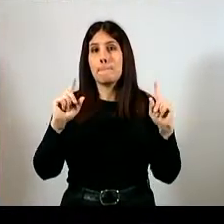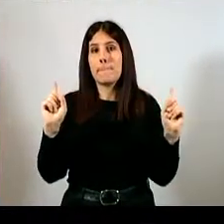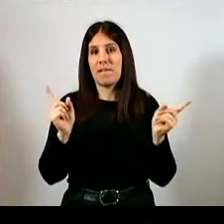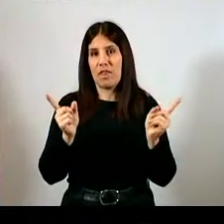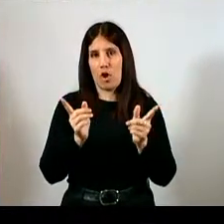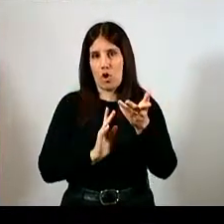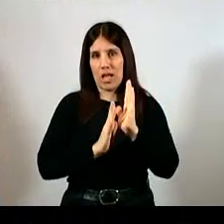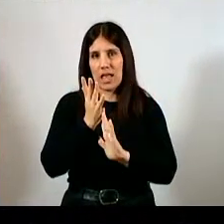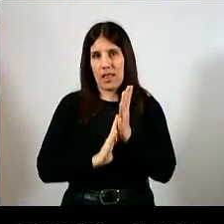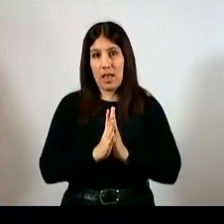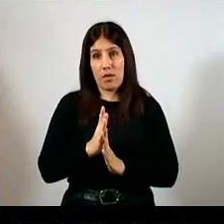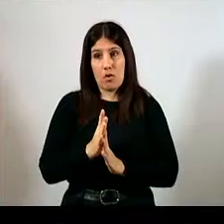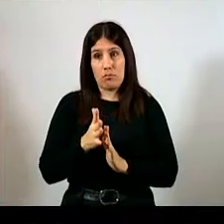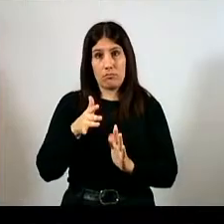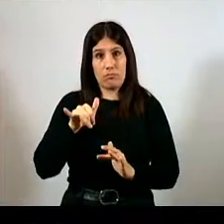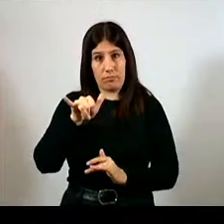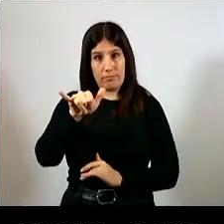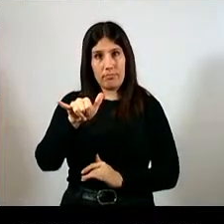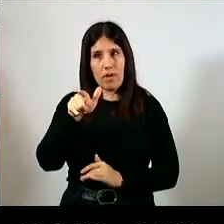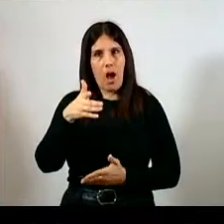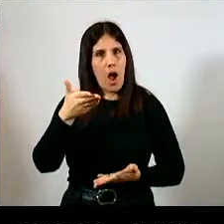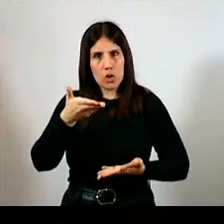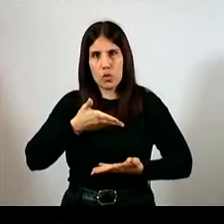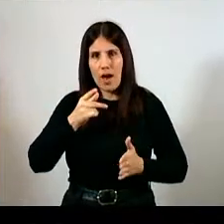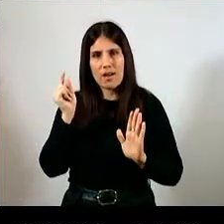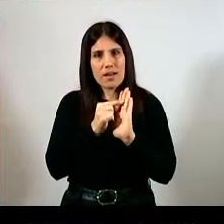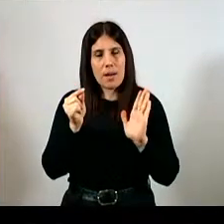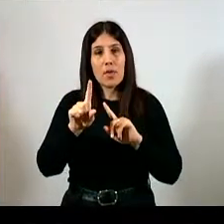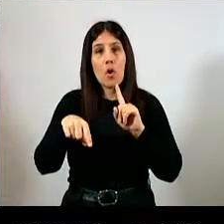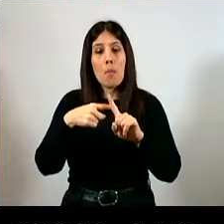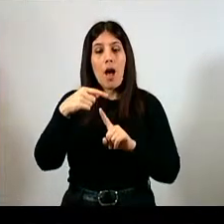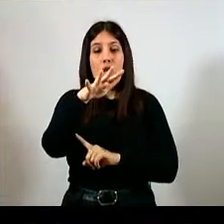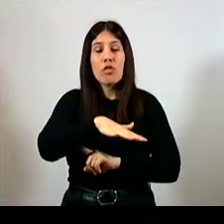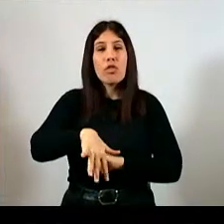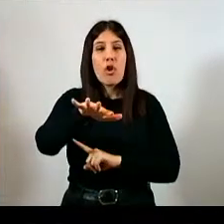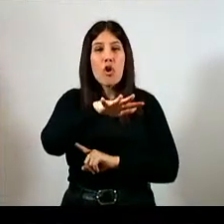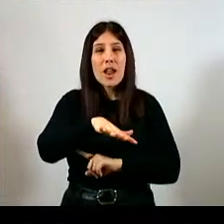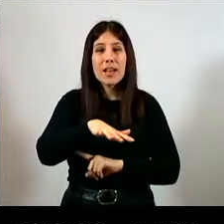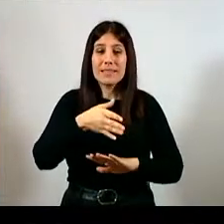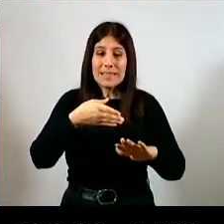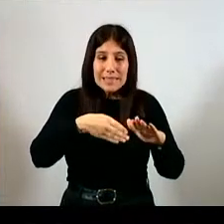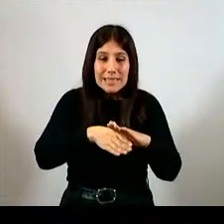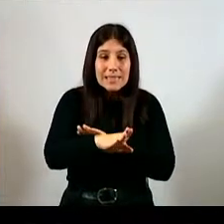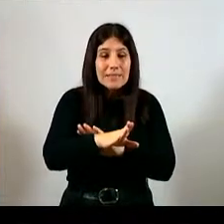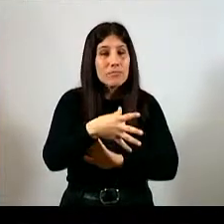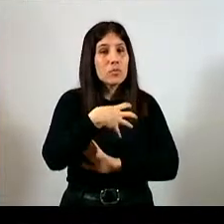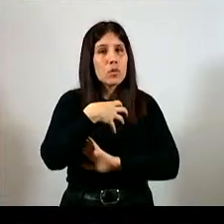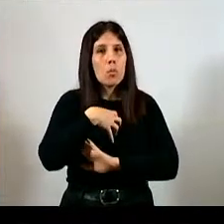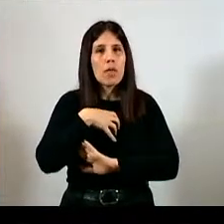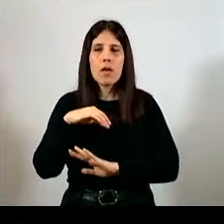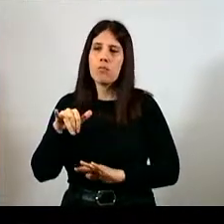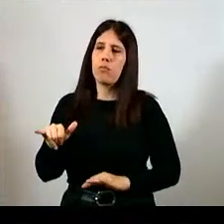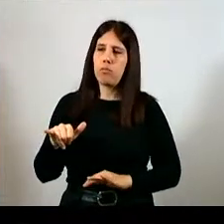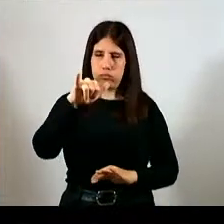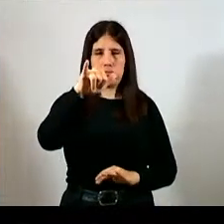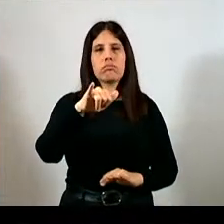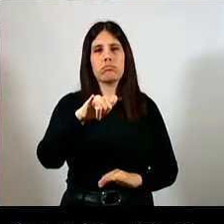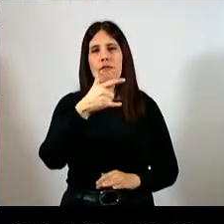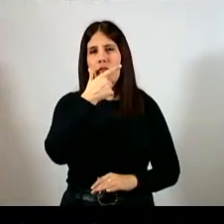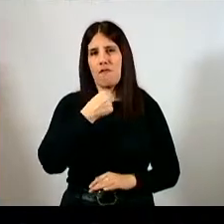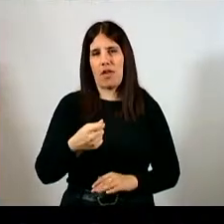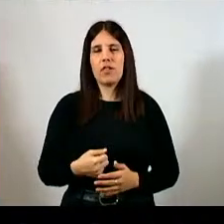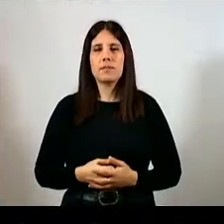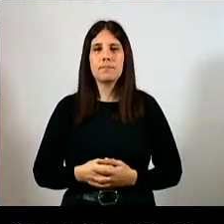una respuesta muy rápida, así como la llegada a zonas que no son accesibles para otros vehículos terrestres.